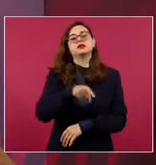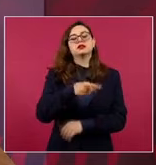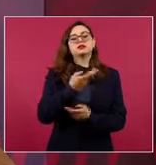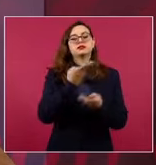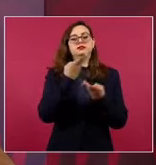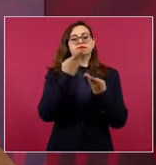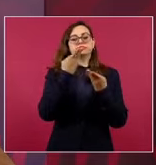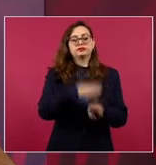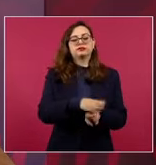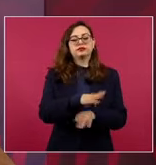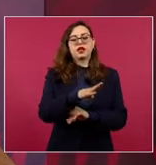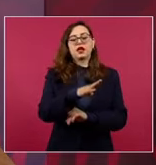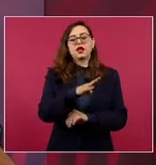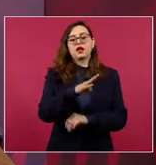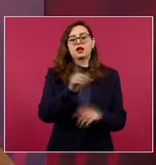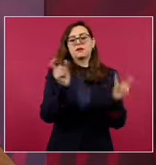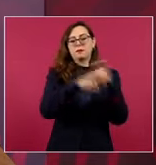tenían que haber pagado